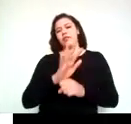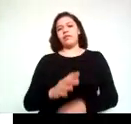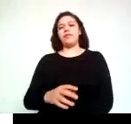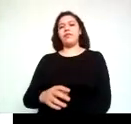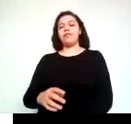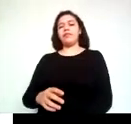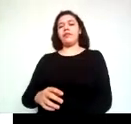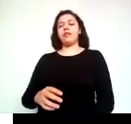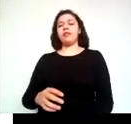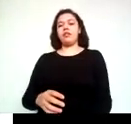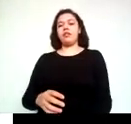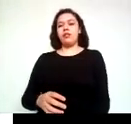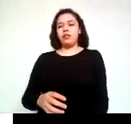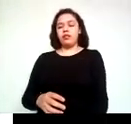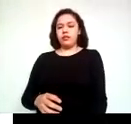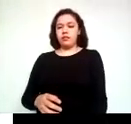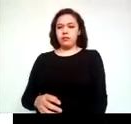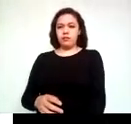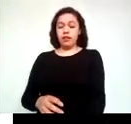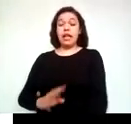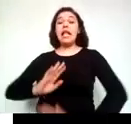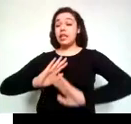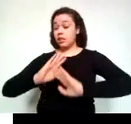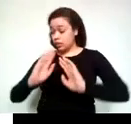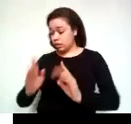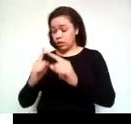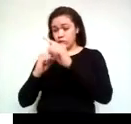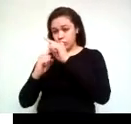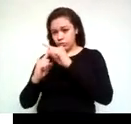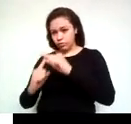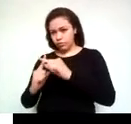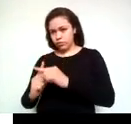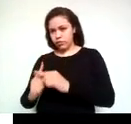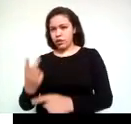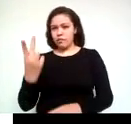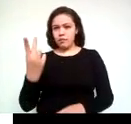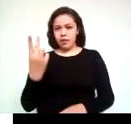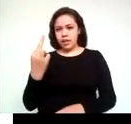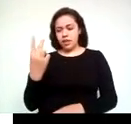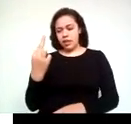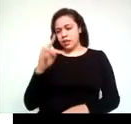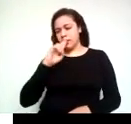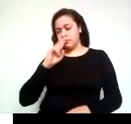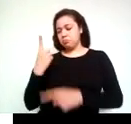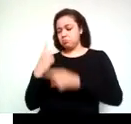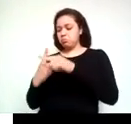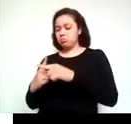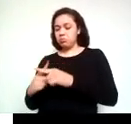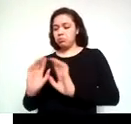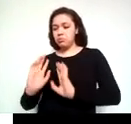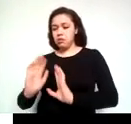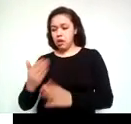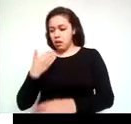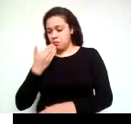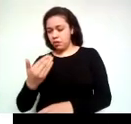actividad. Una vez que hemos sumado estas 25 respuestas, la norma